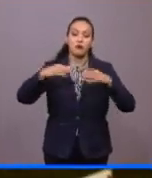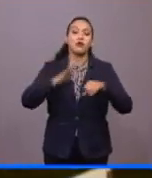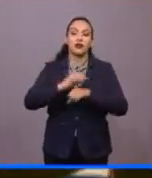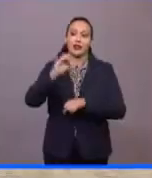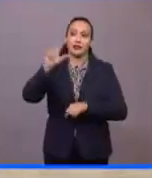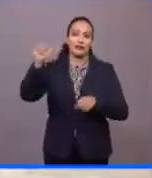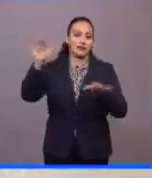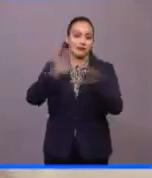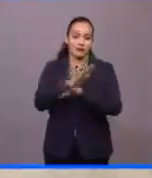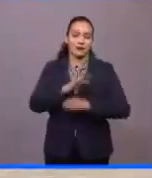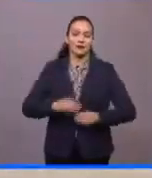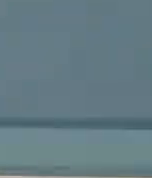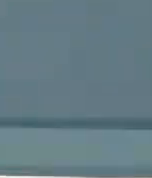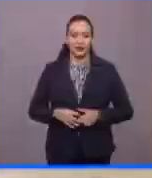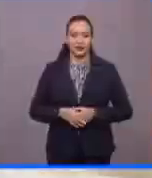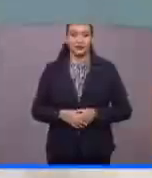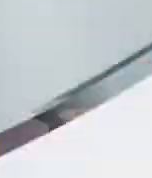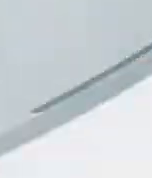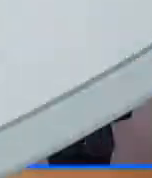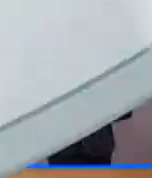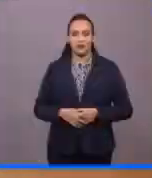clima.